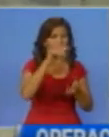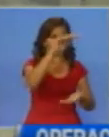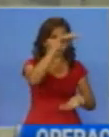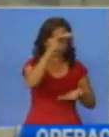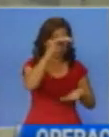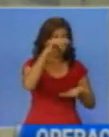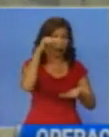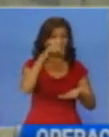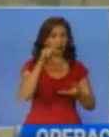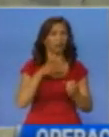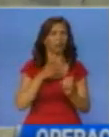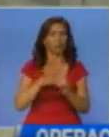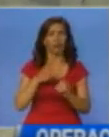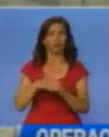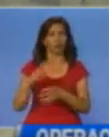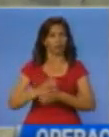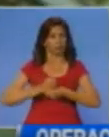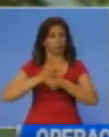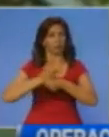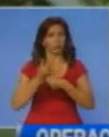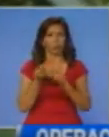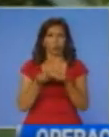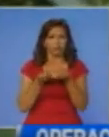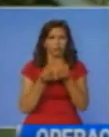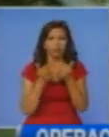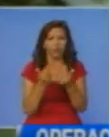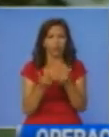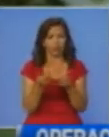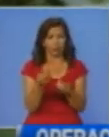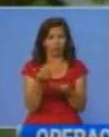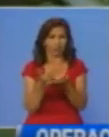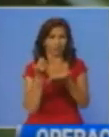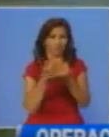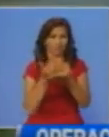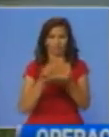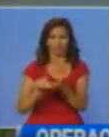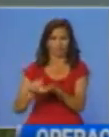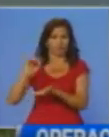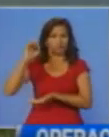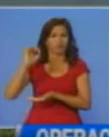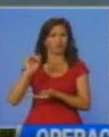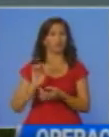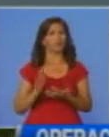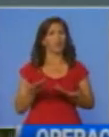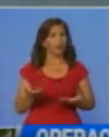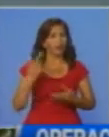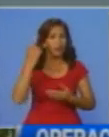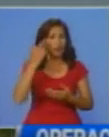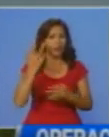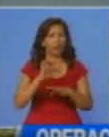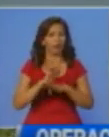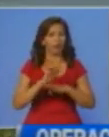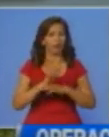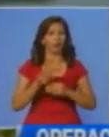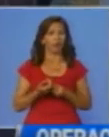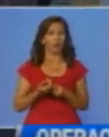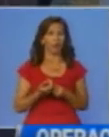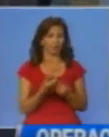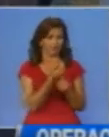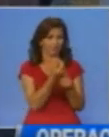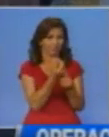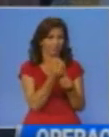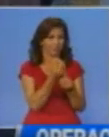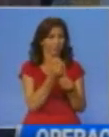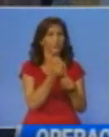seguridad y liquidez según la entidad para ello el ecuador comprometió la mitad de sus reservas de oro con uno de los mayores grupos